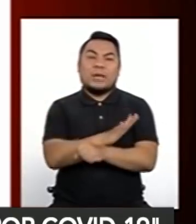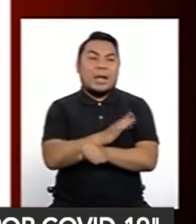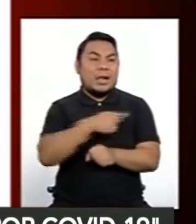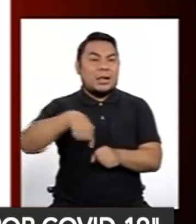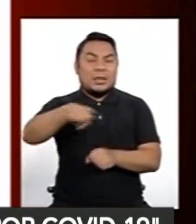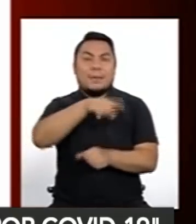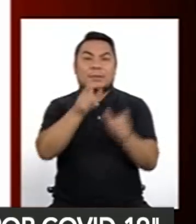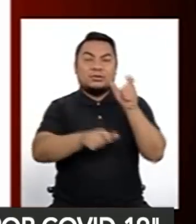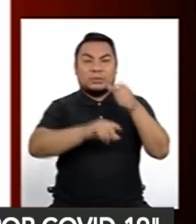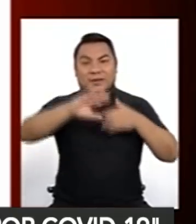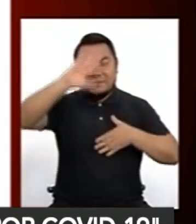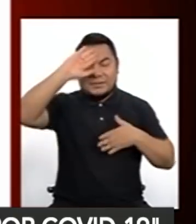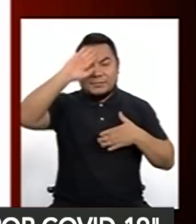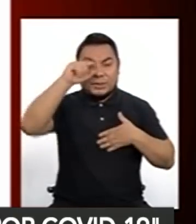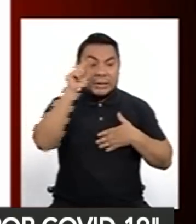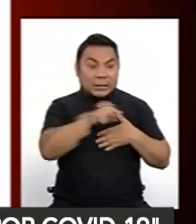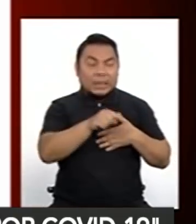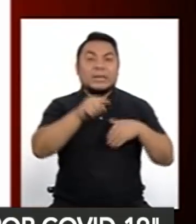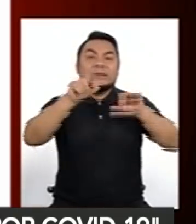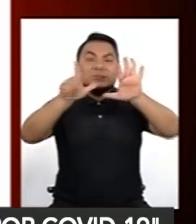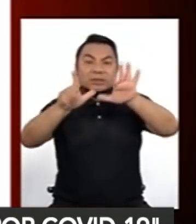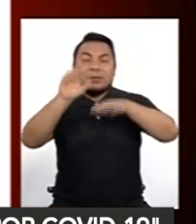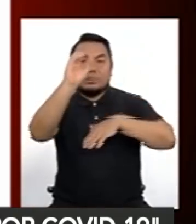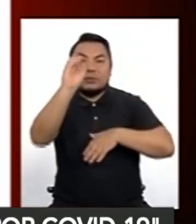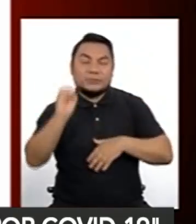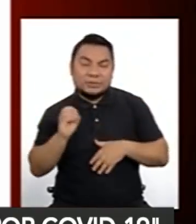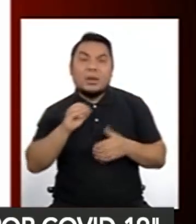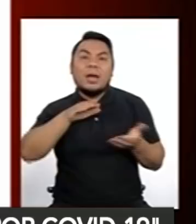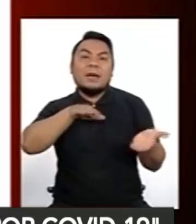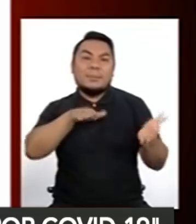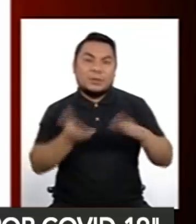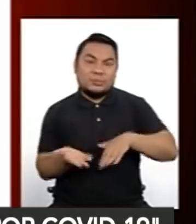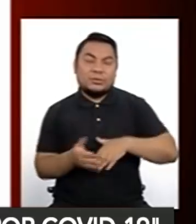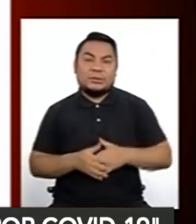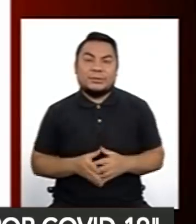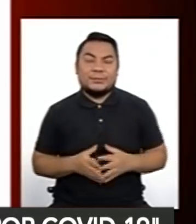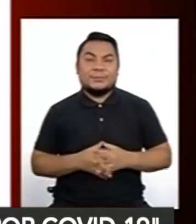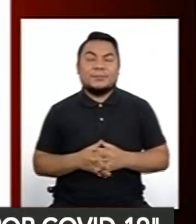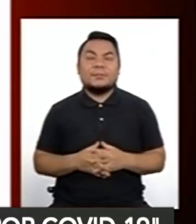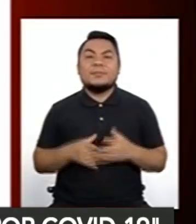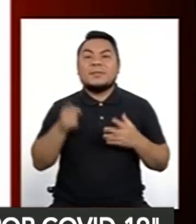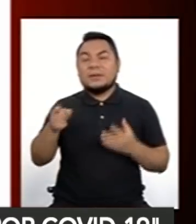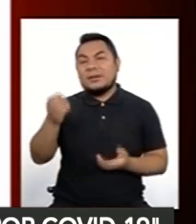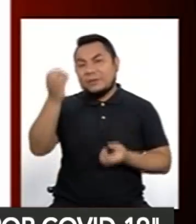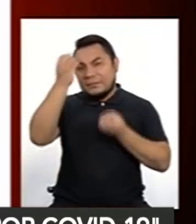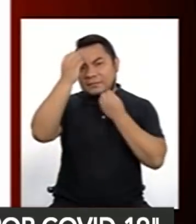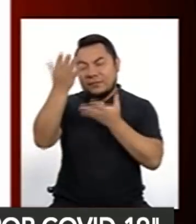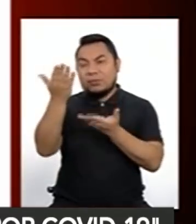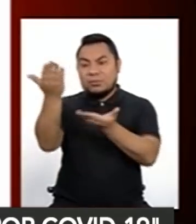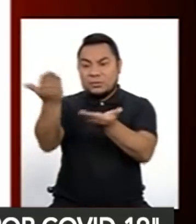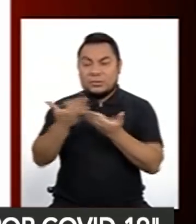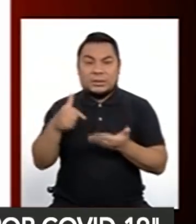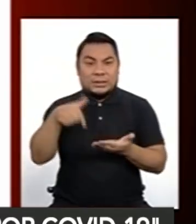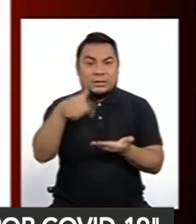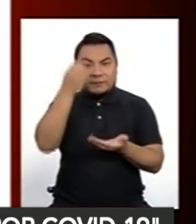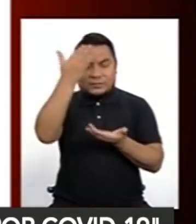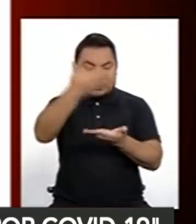personas contagiadas, el 7% ha fallecido. Con la información que tenemos